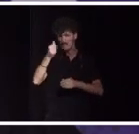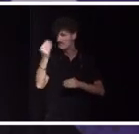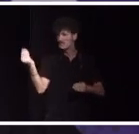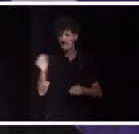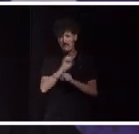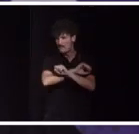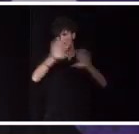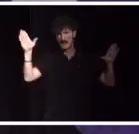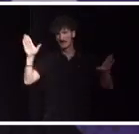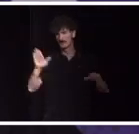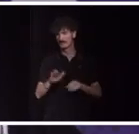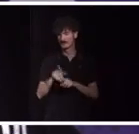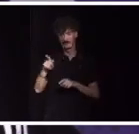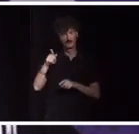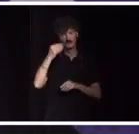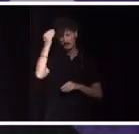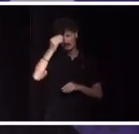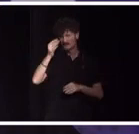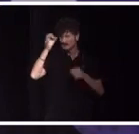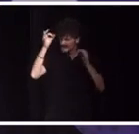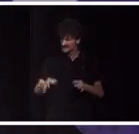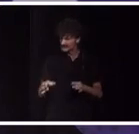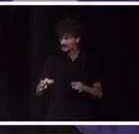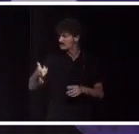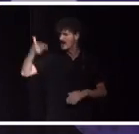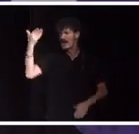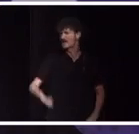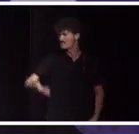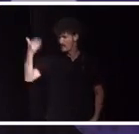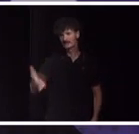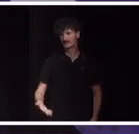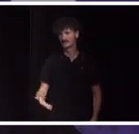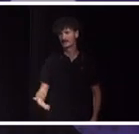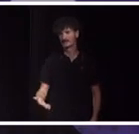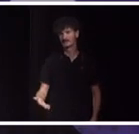Y eso creo que es lo más importante,